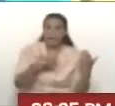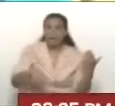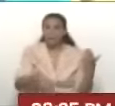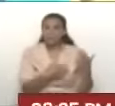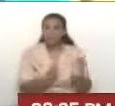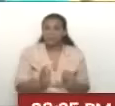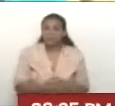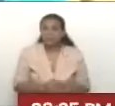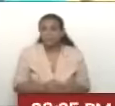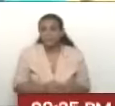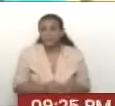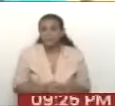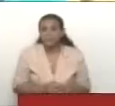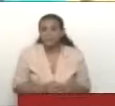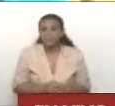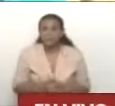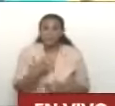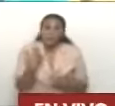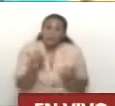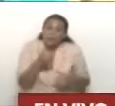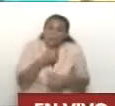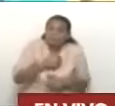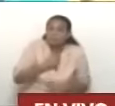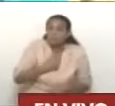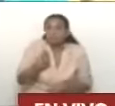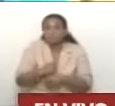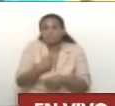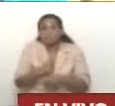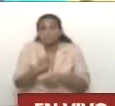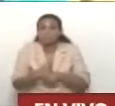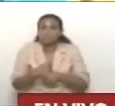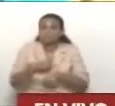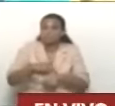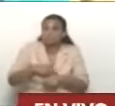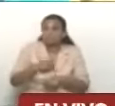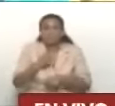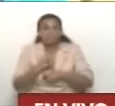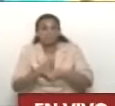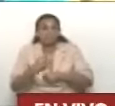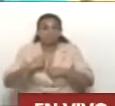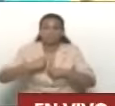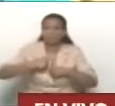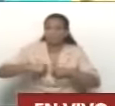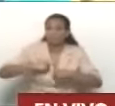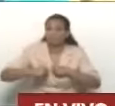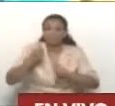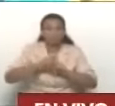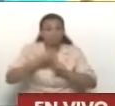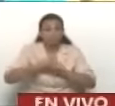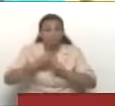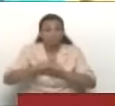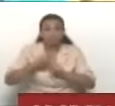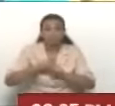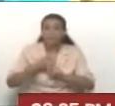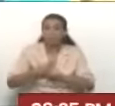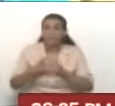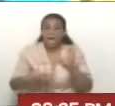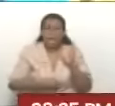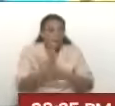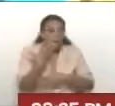Pero mientras tanto nos toca trabajar, ¿verdad? Trabajar, luchar,